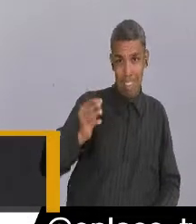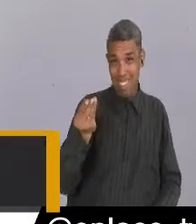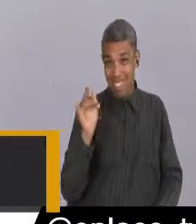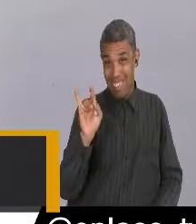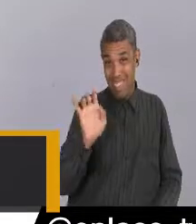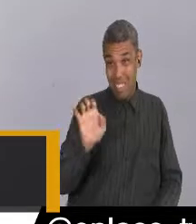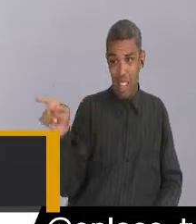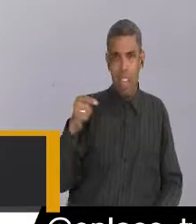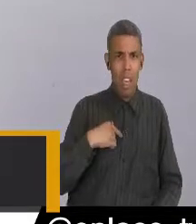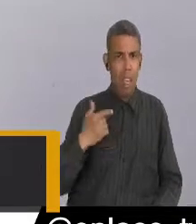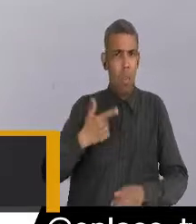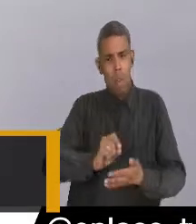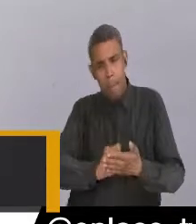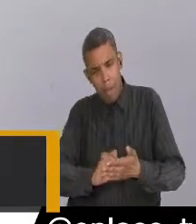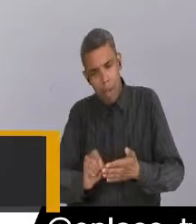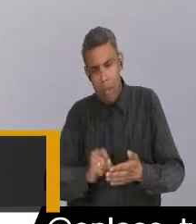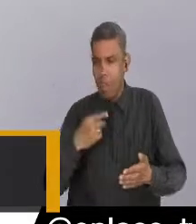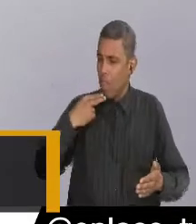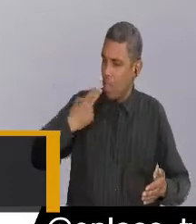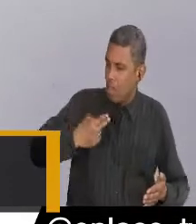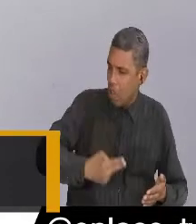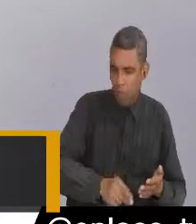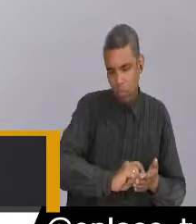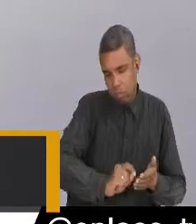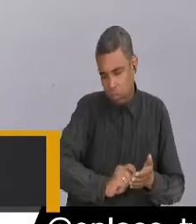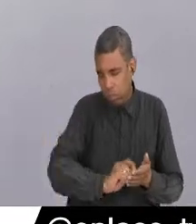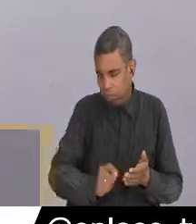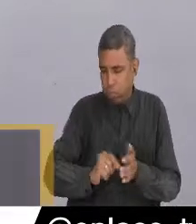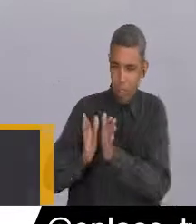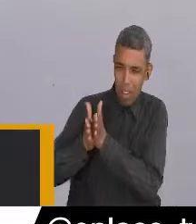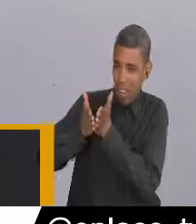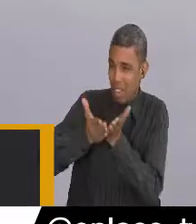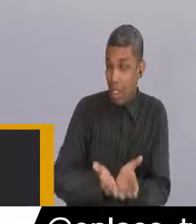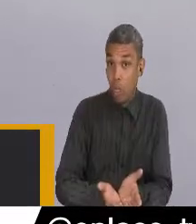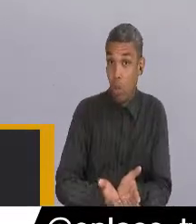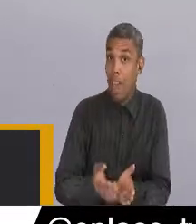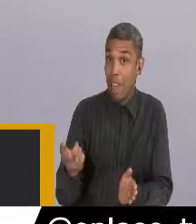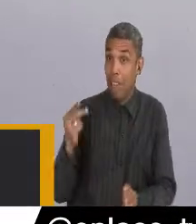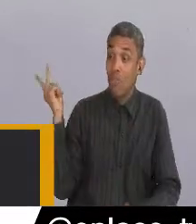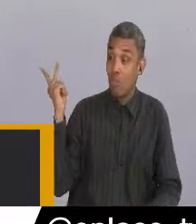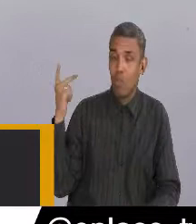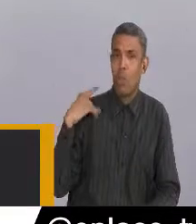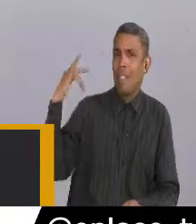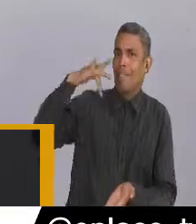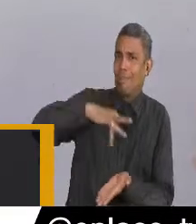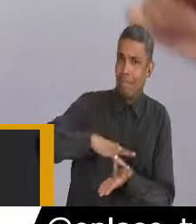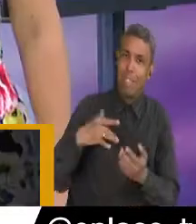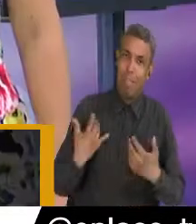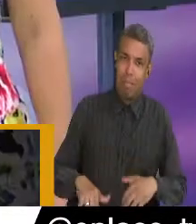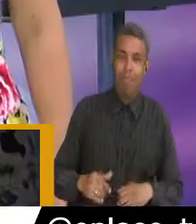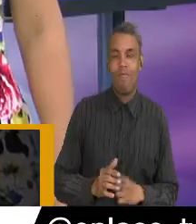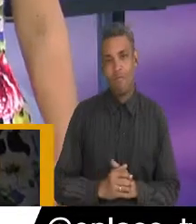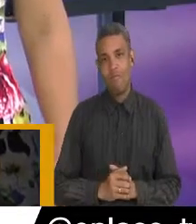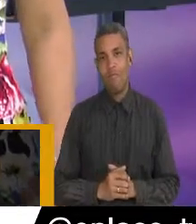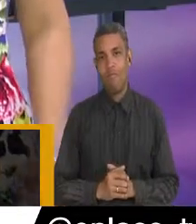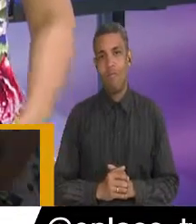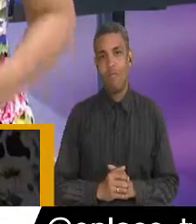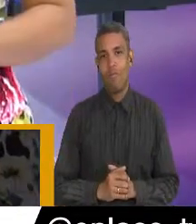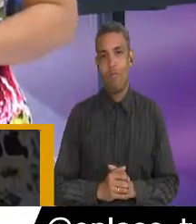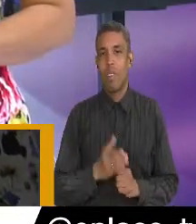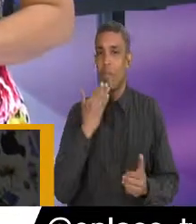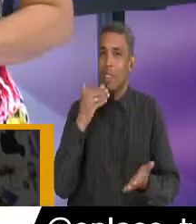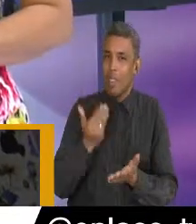solo pensemos en música, sino también en las letras, en la literatura, y la idea es que nos acompañen en esta actividad académica. Finalmente, secretaria,